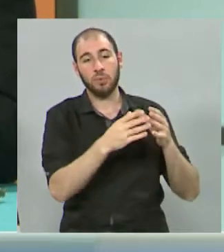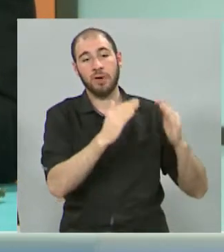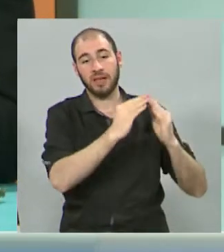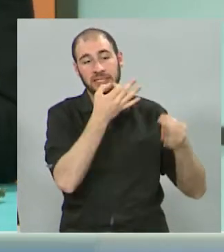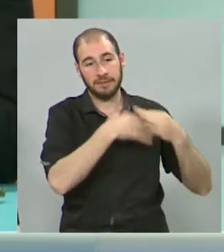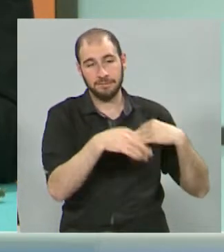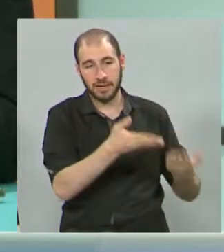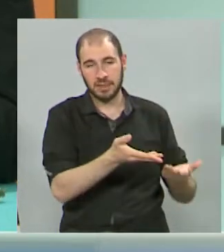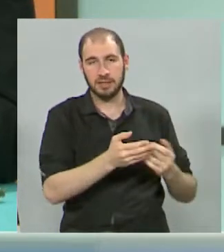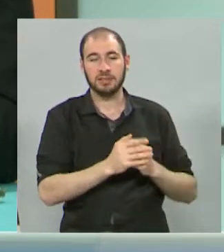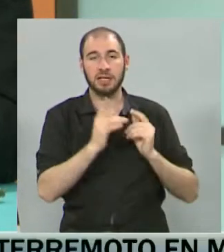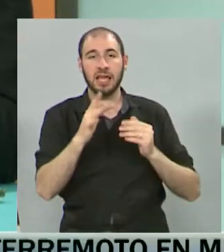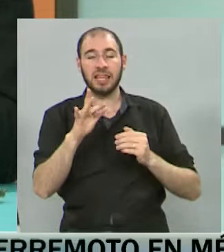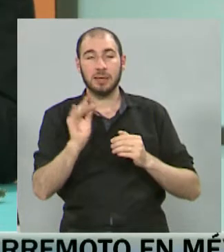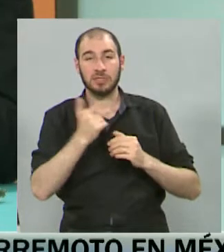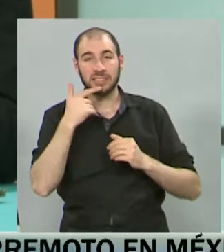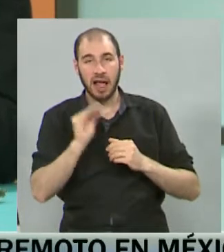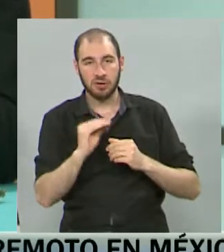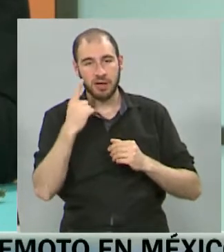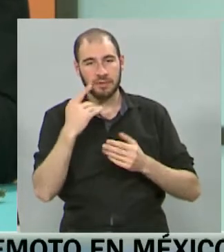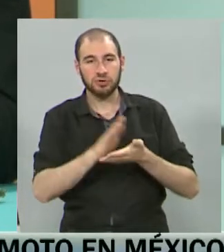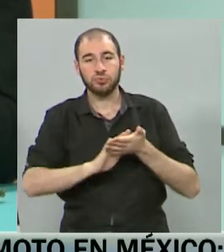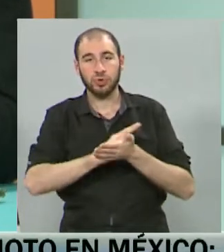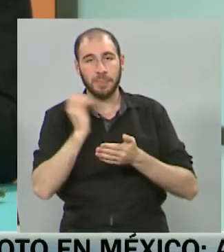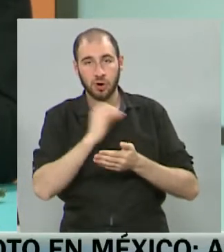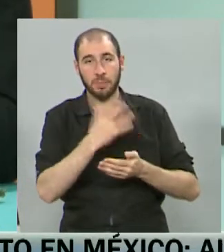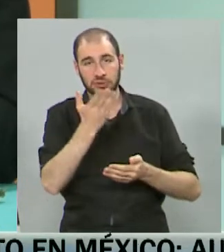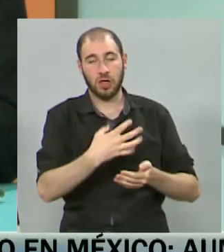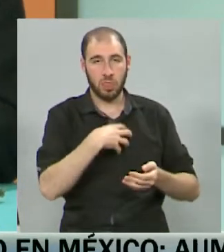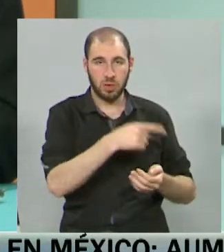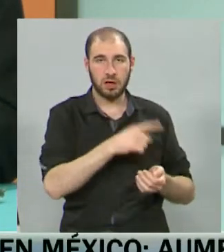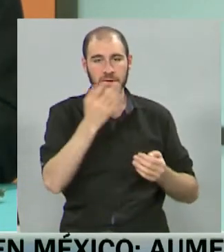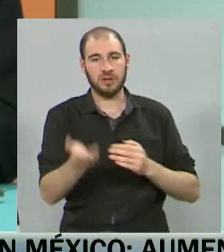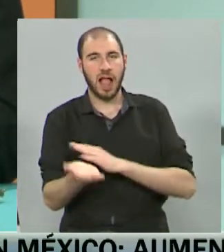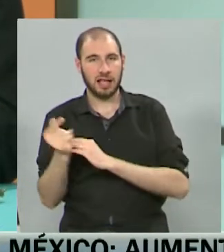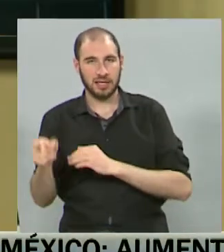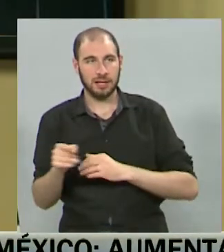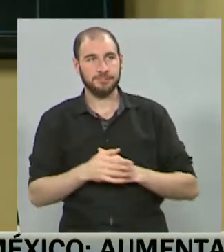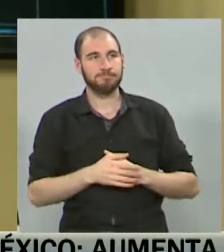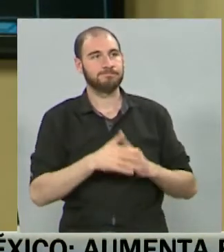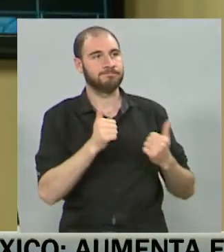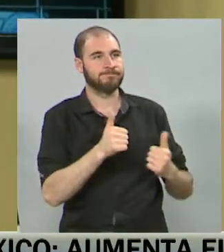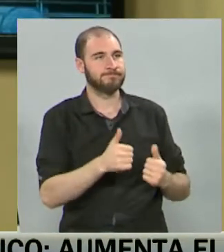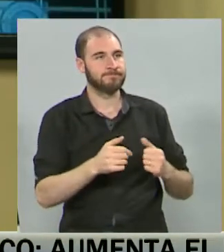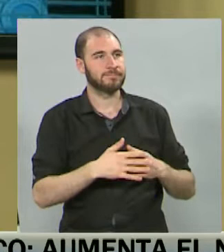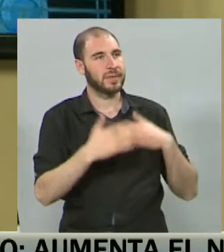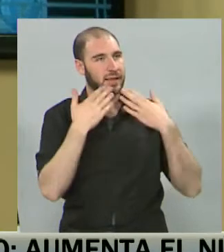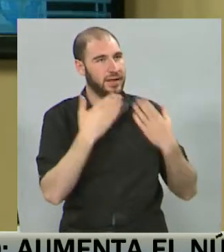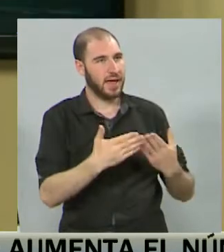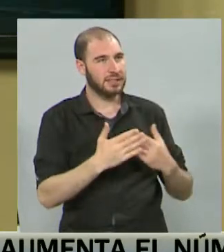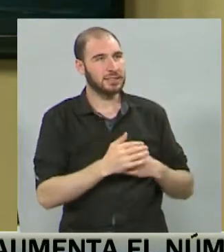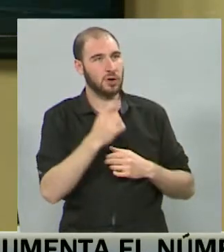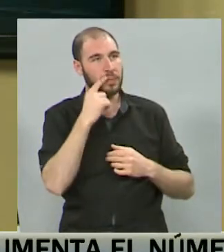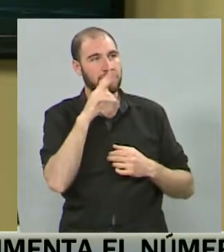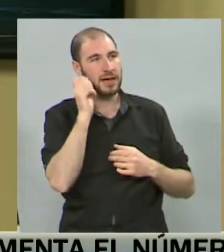inmobiliarias y los legisladores para encontrar la mejor solución para el propietario y para el inquilino a la vez. Bien. Buenísimo. Muchas gracias,